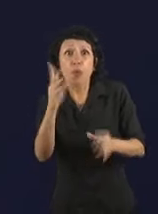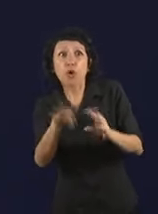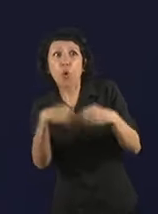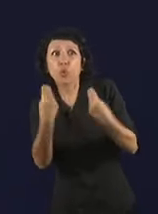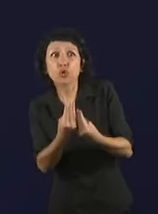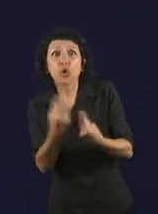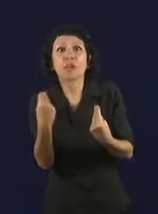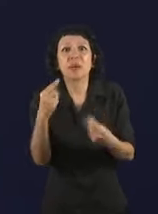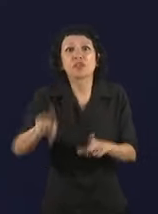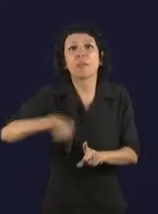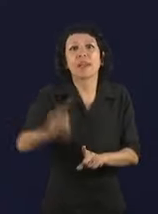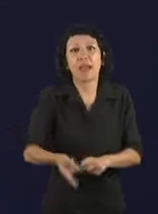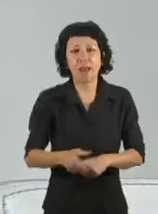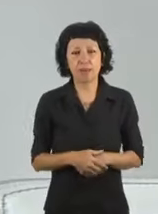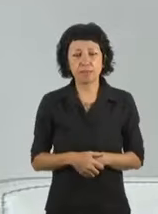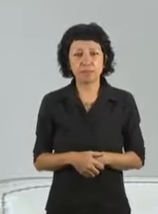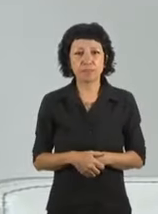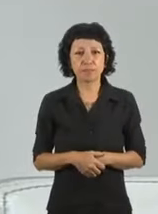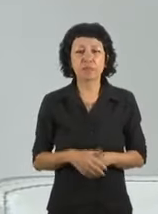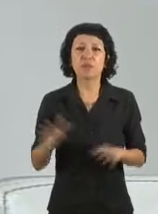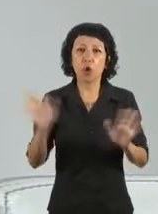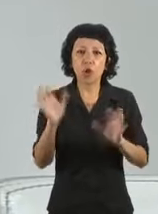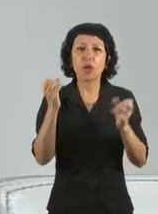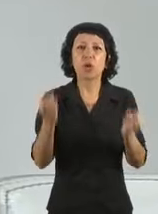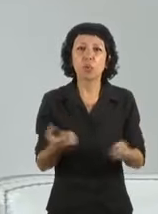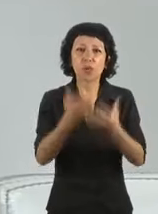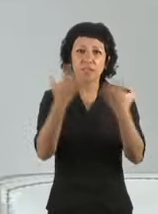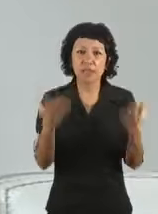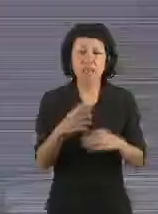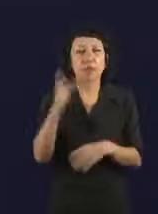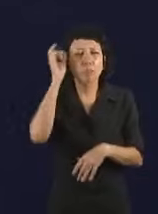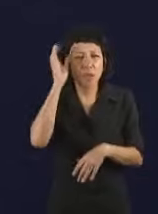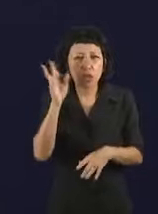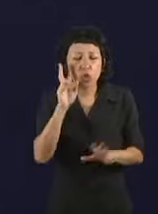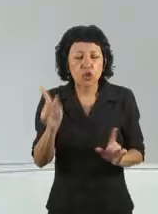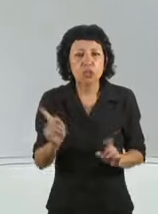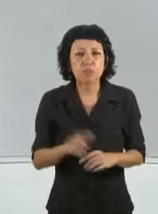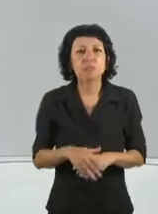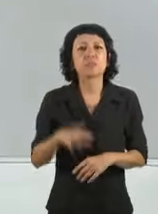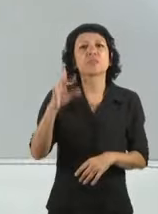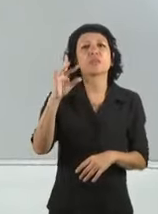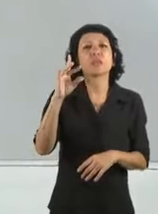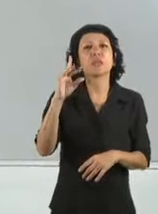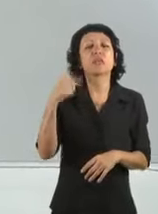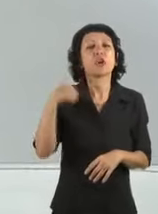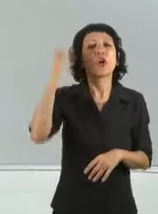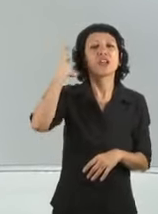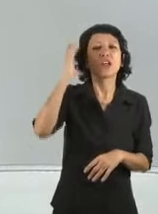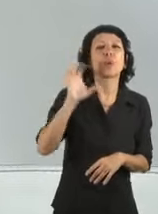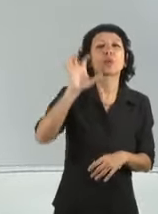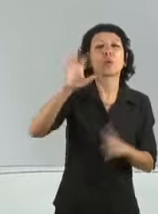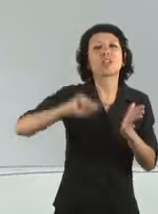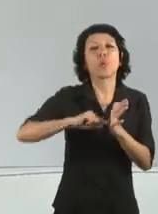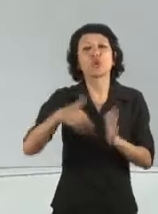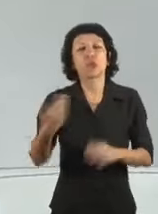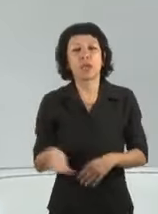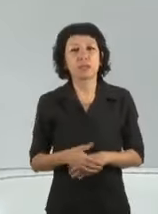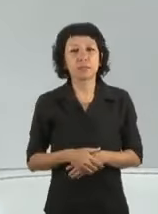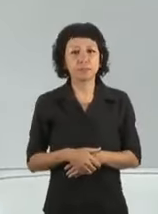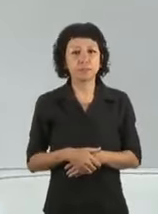día de mañana qué tal Cómo le va Buen día Hola Perdón no te ub qué tal Diego Ruiz Díaz de radio provincia de Buenos Aires le quería